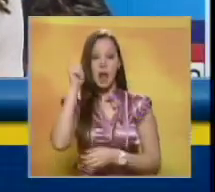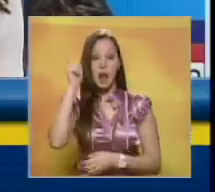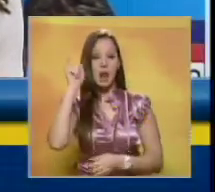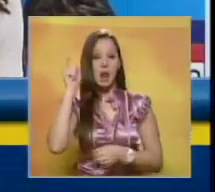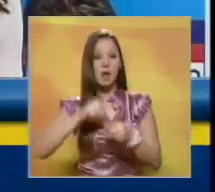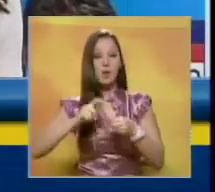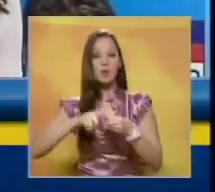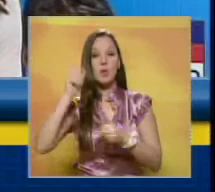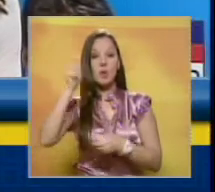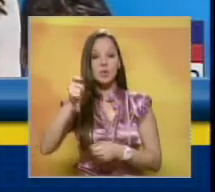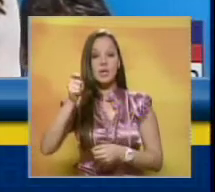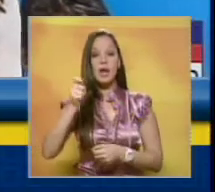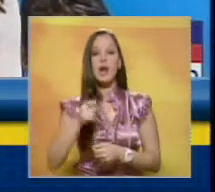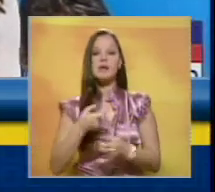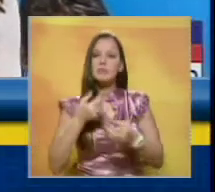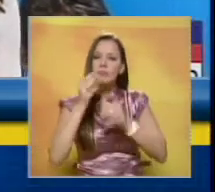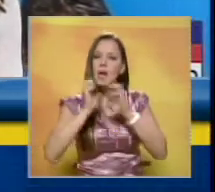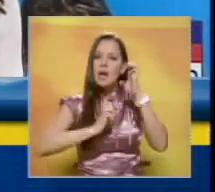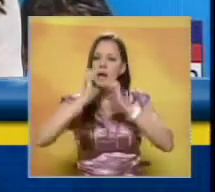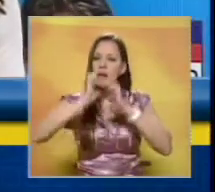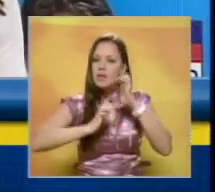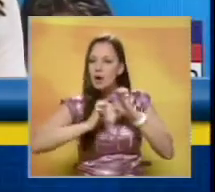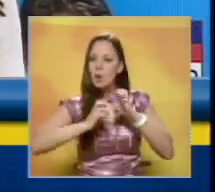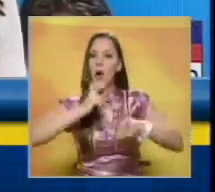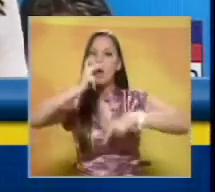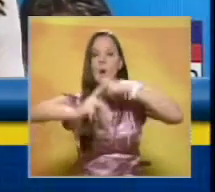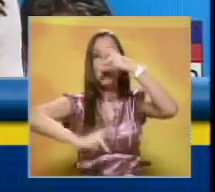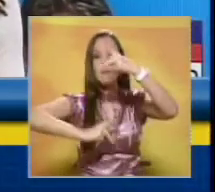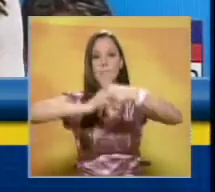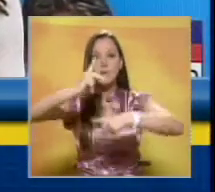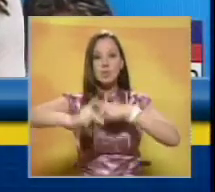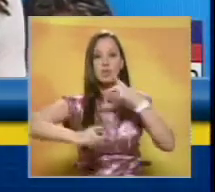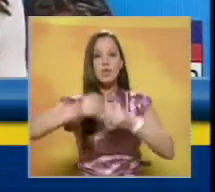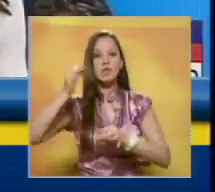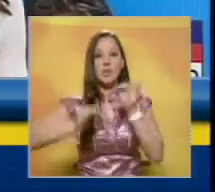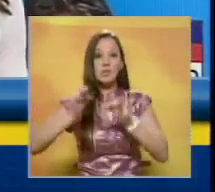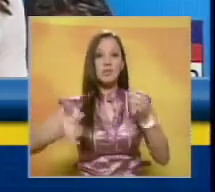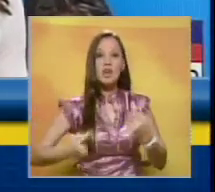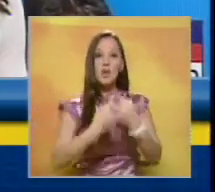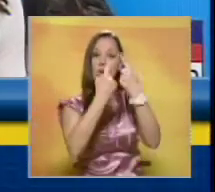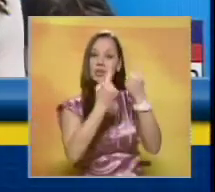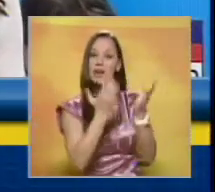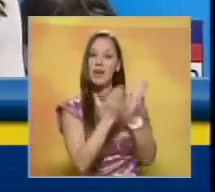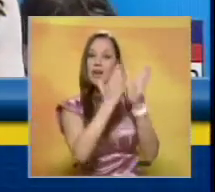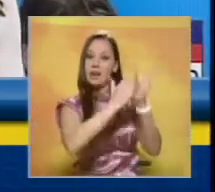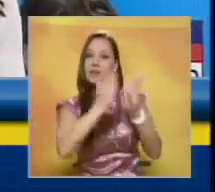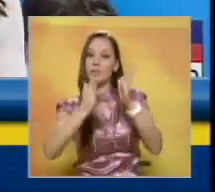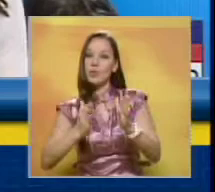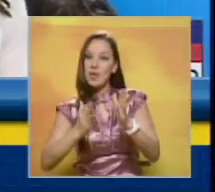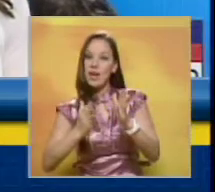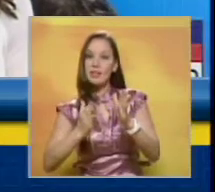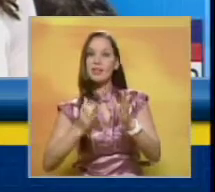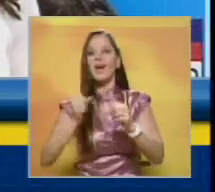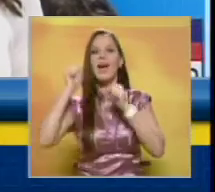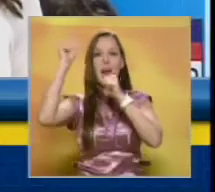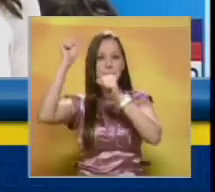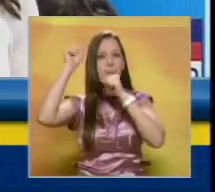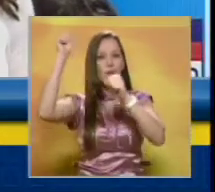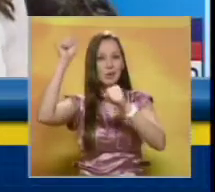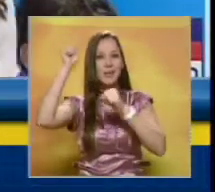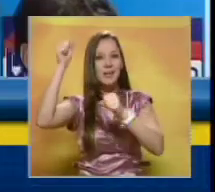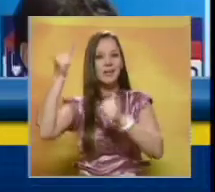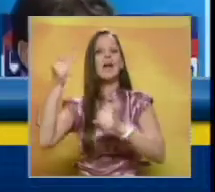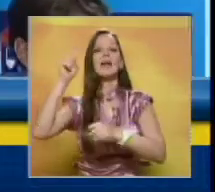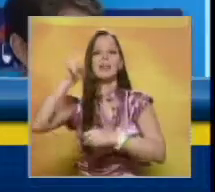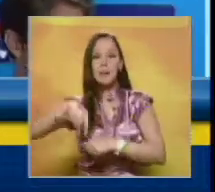ofrece un balance de lo que han sido los procesos judiciales que se han iniciado en contra de los estudiantes que están en protesta, así como el